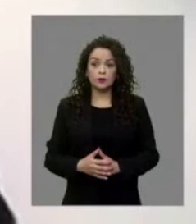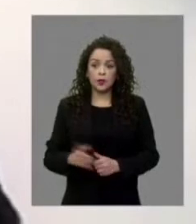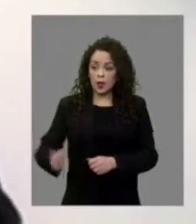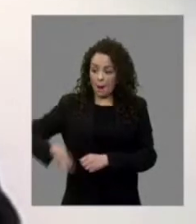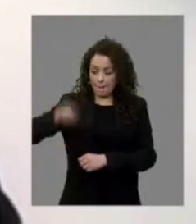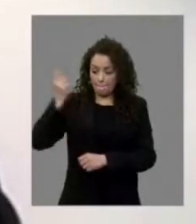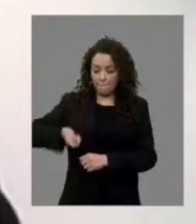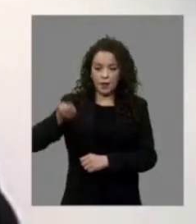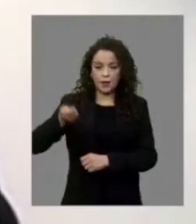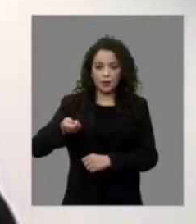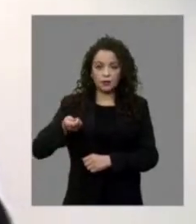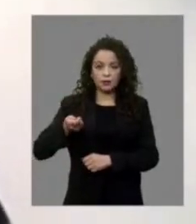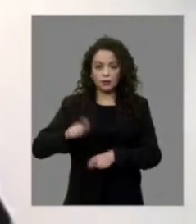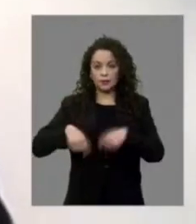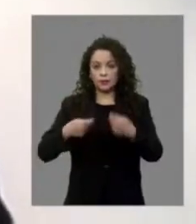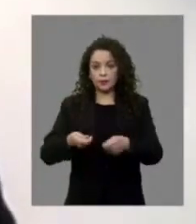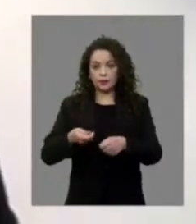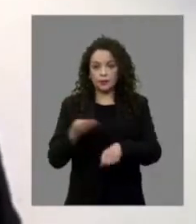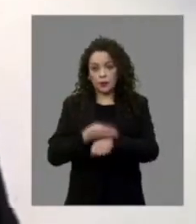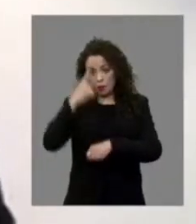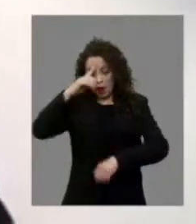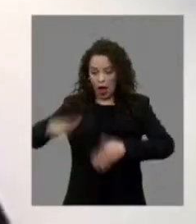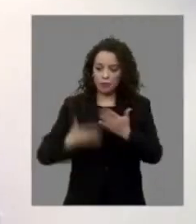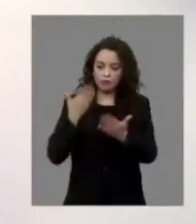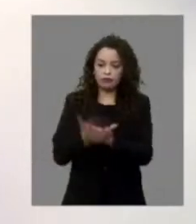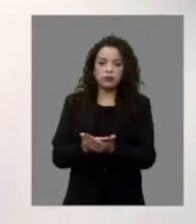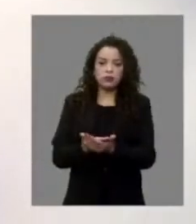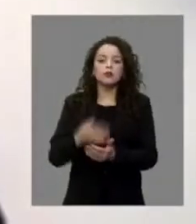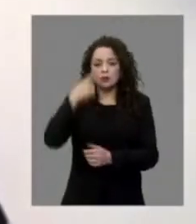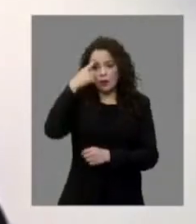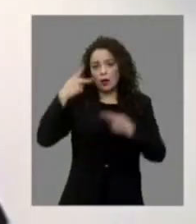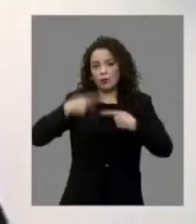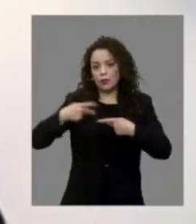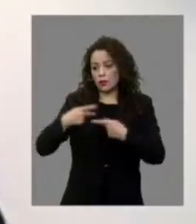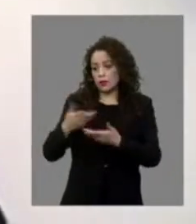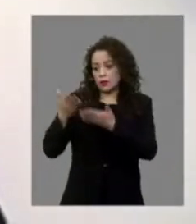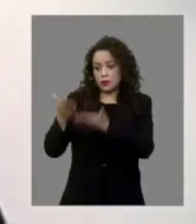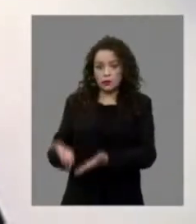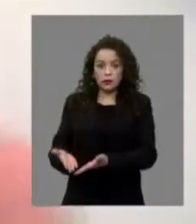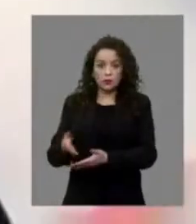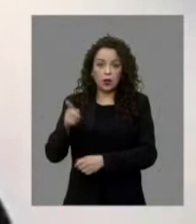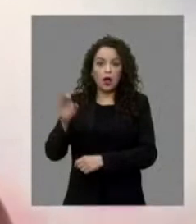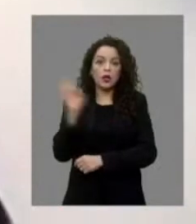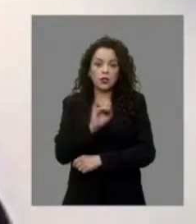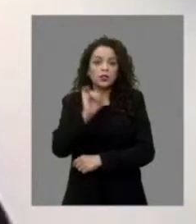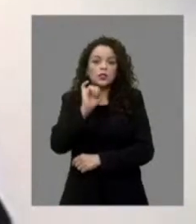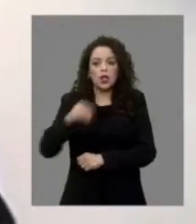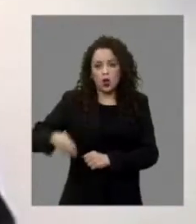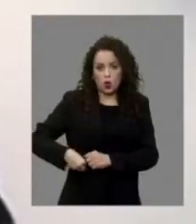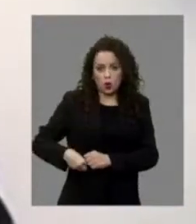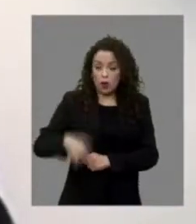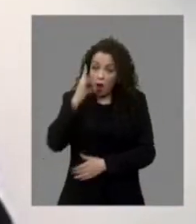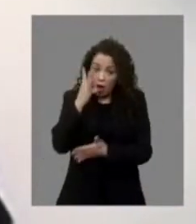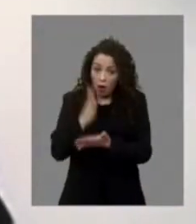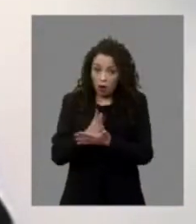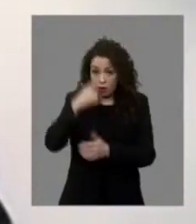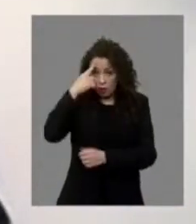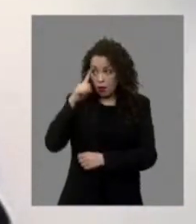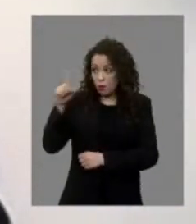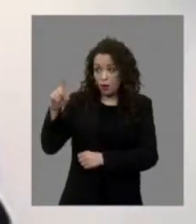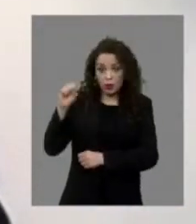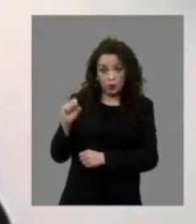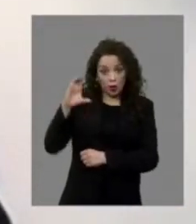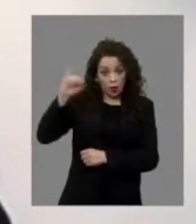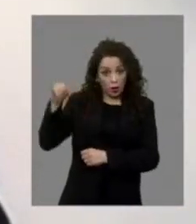impugnaciones que se presentan ante el juzgador. Insisto, y no nada más para la Suprema Corte, sino para los jueces y las juezas